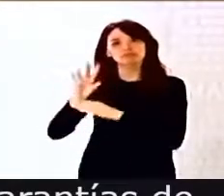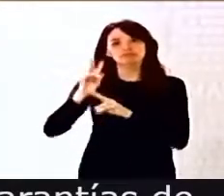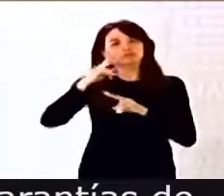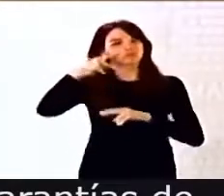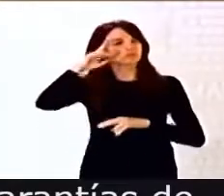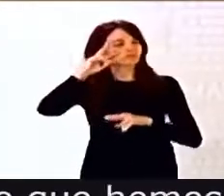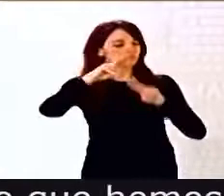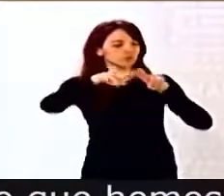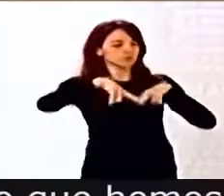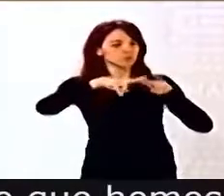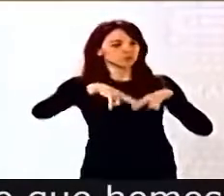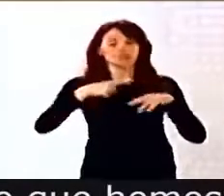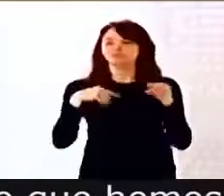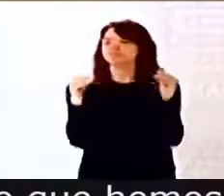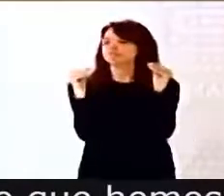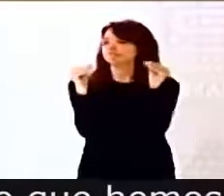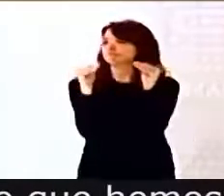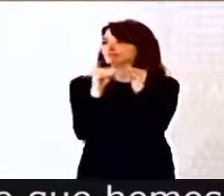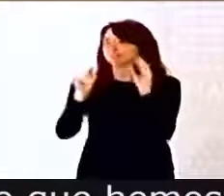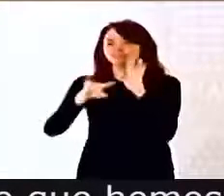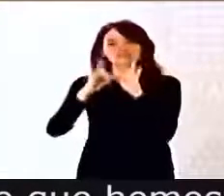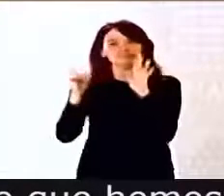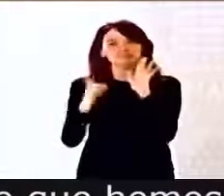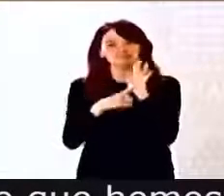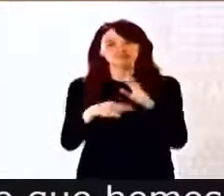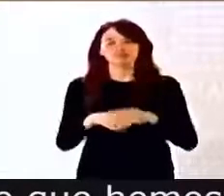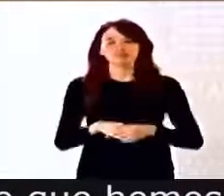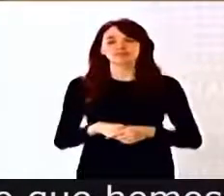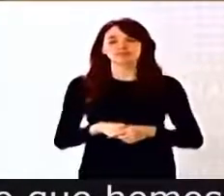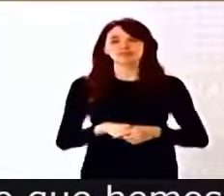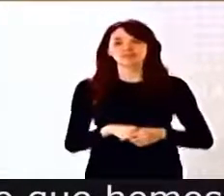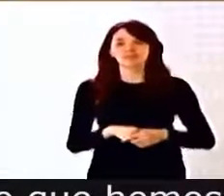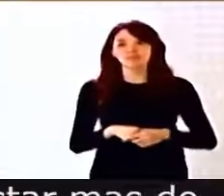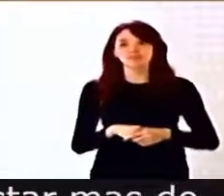tanto, no puedo estar más de acuerdo en la evaluación que se ha hecho.